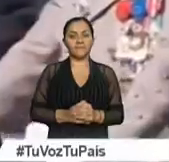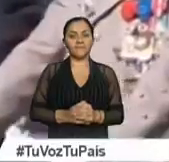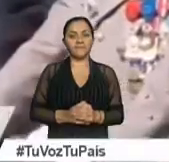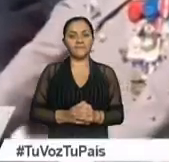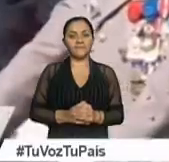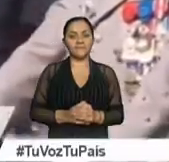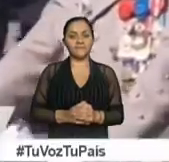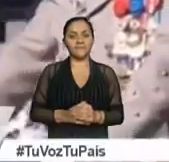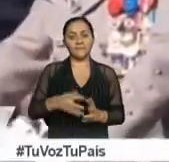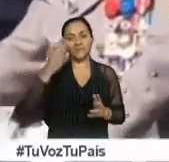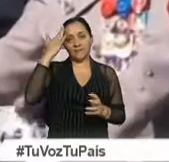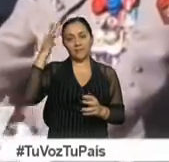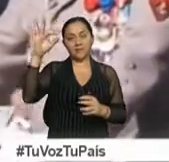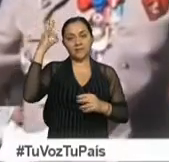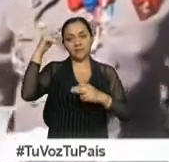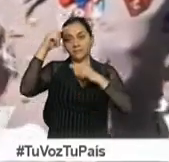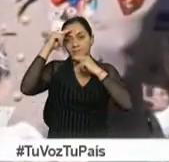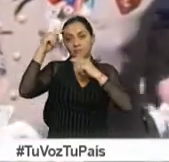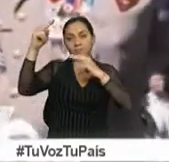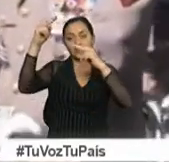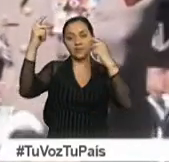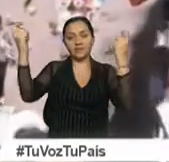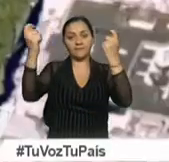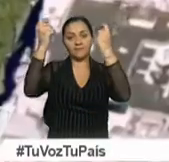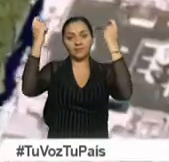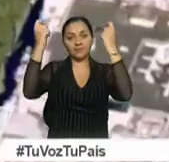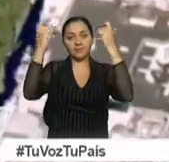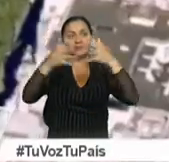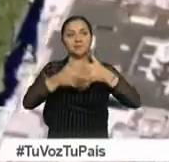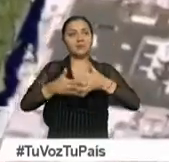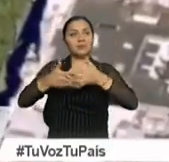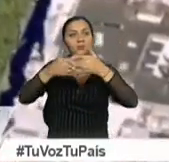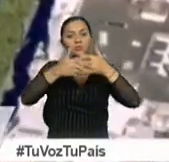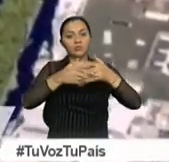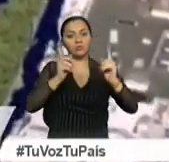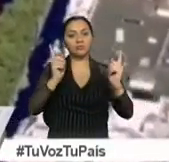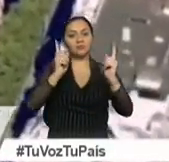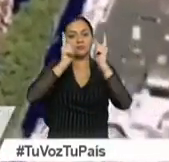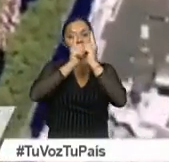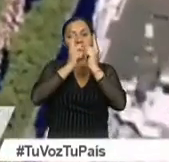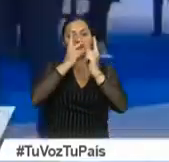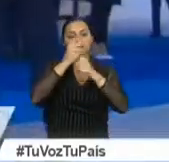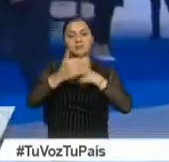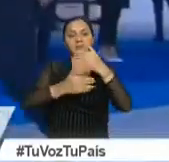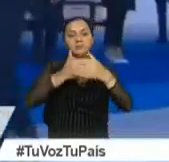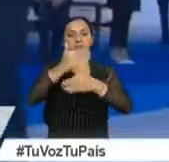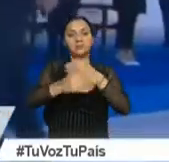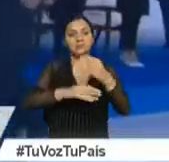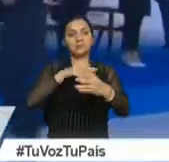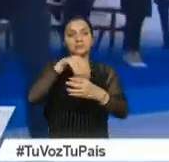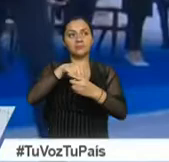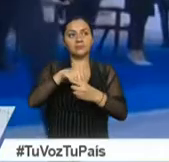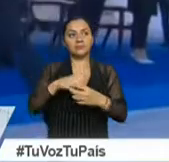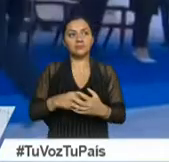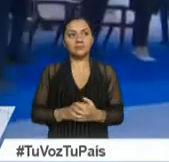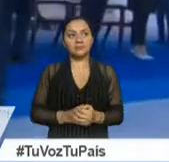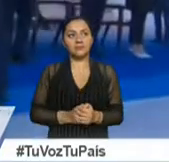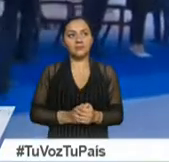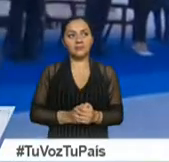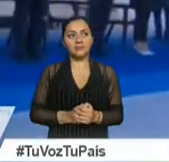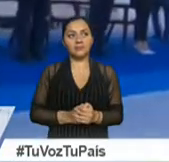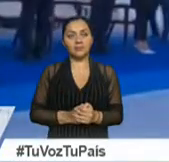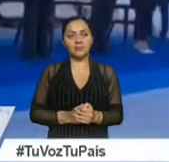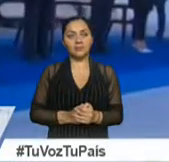Francia homenajea en su fiesta nacional a Estados Unidos un siglo después de su entrada en la Primera Guerra Mundial. El